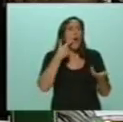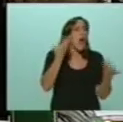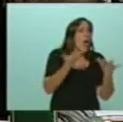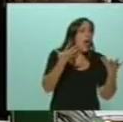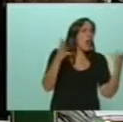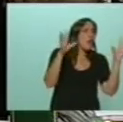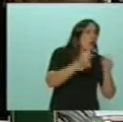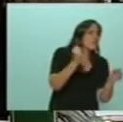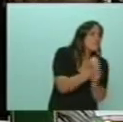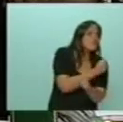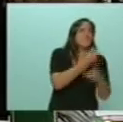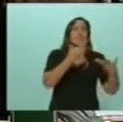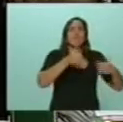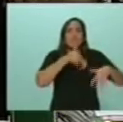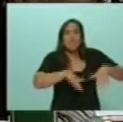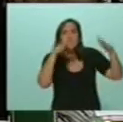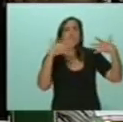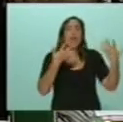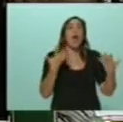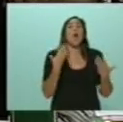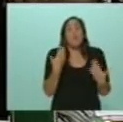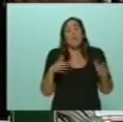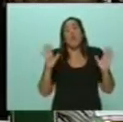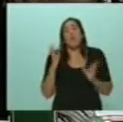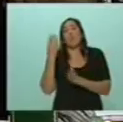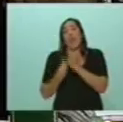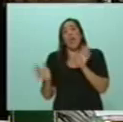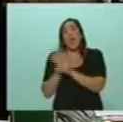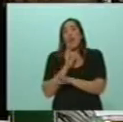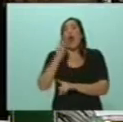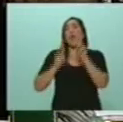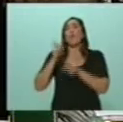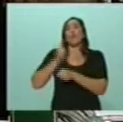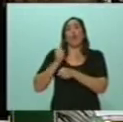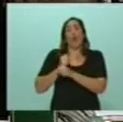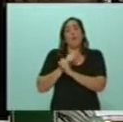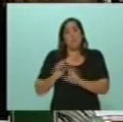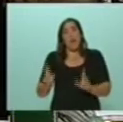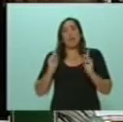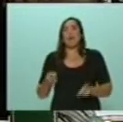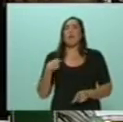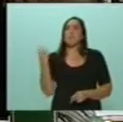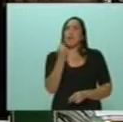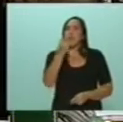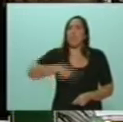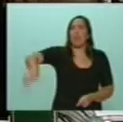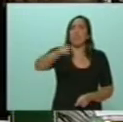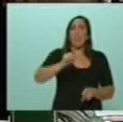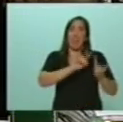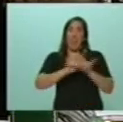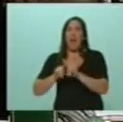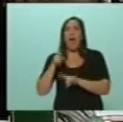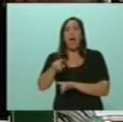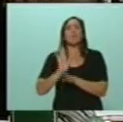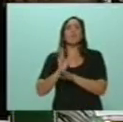sido damnificado. También puede haber habido errores o puede haber gente que no lo haya hecho bien. Por eso también está este control ciudadano, para que el